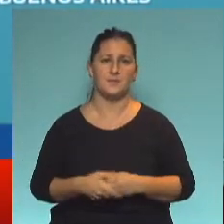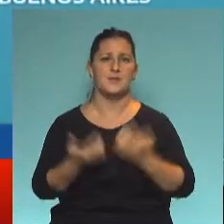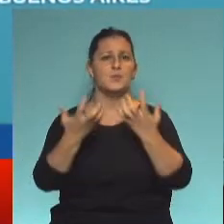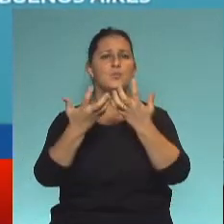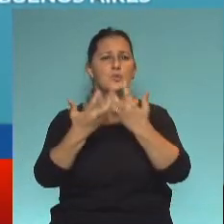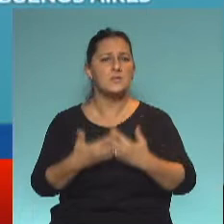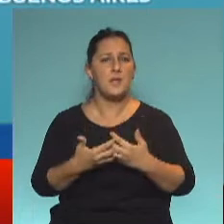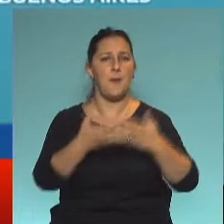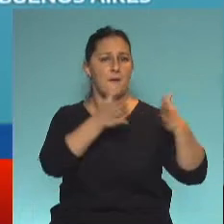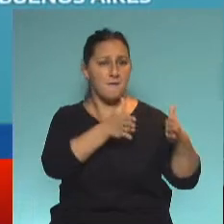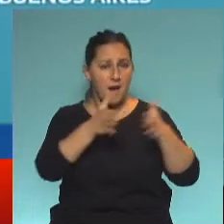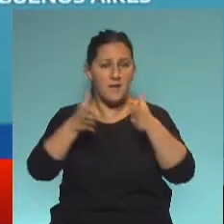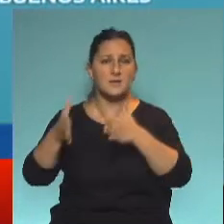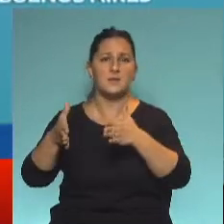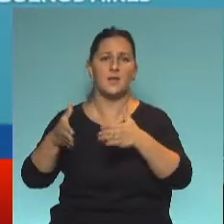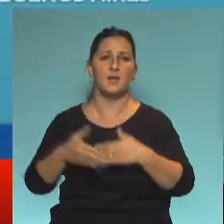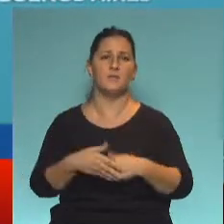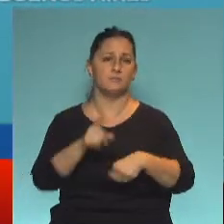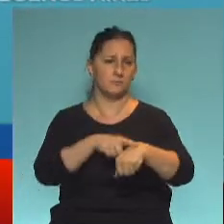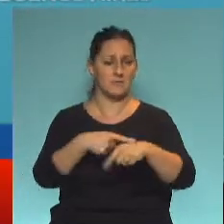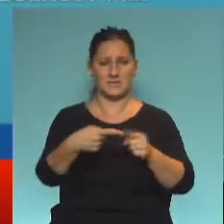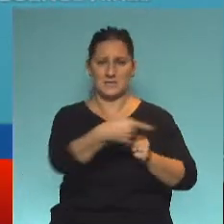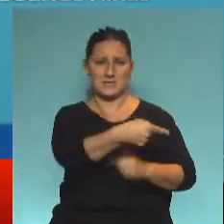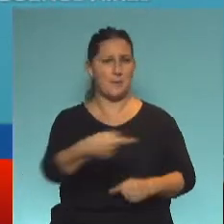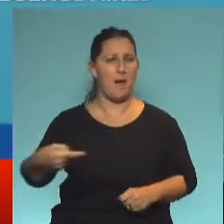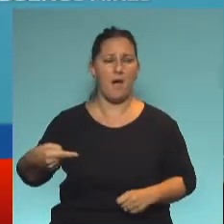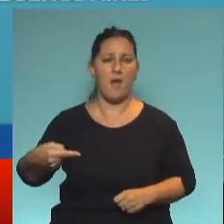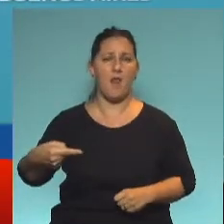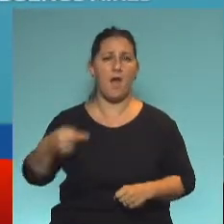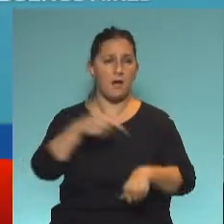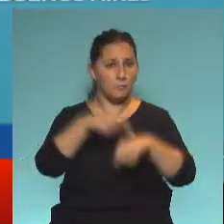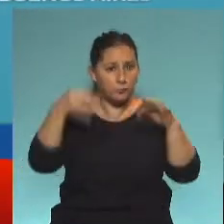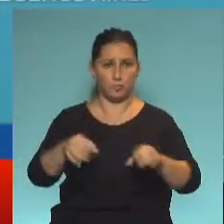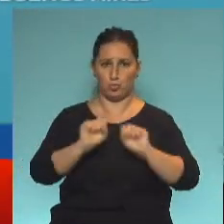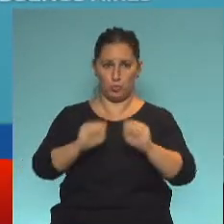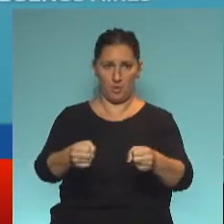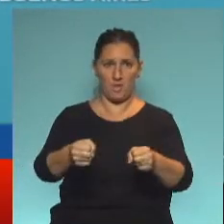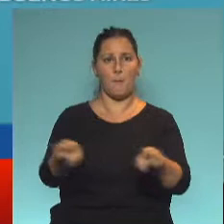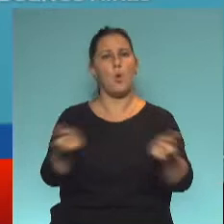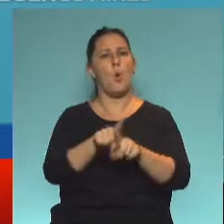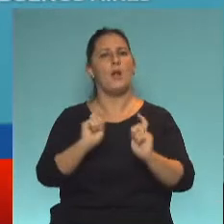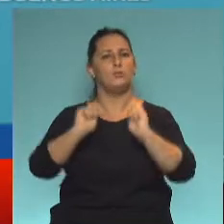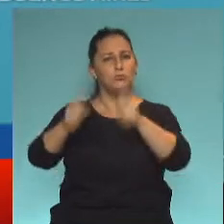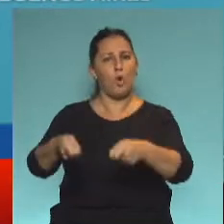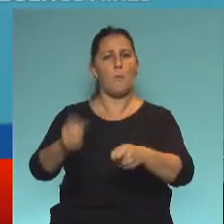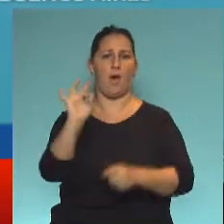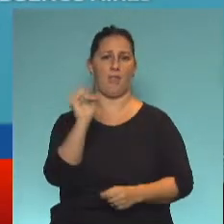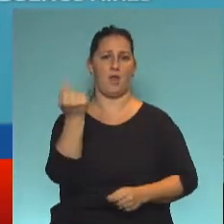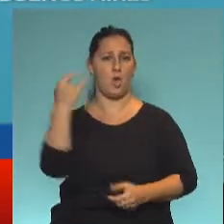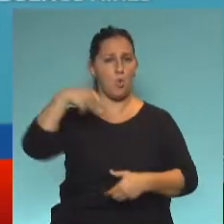sistema de fases va a ser durante esta semana suspendido, pero puesto en equivalencia con el